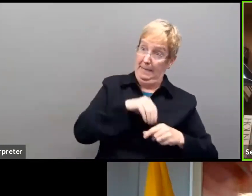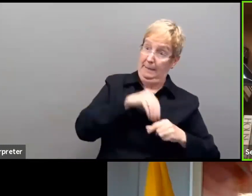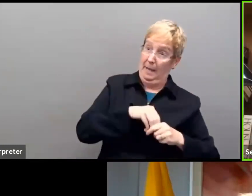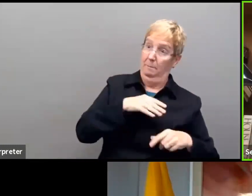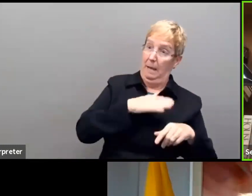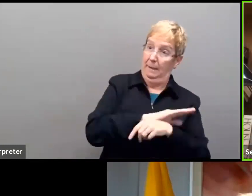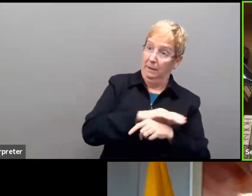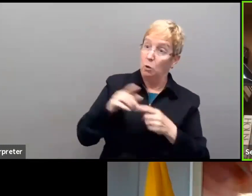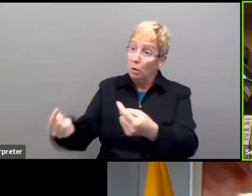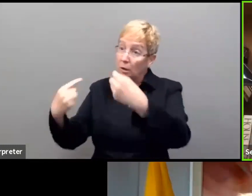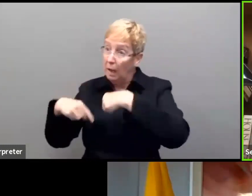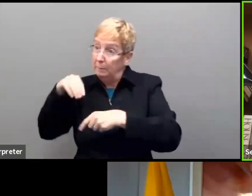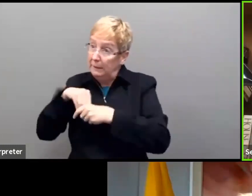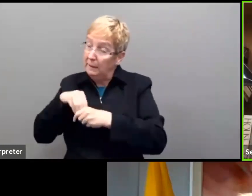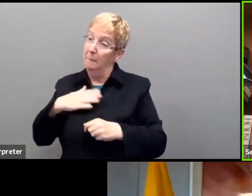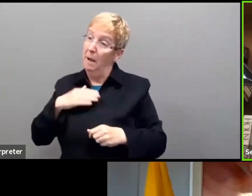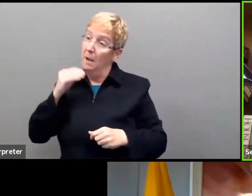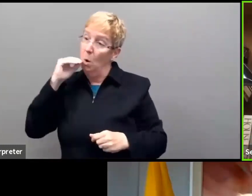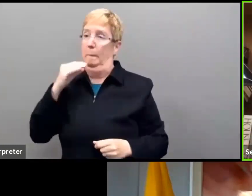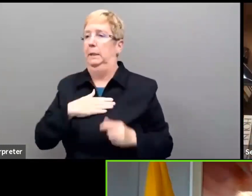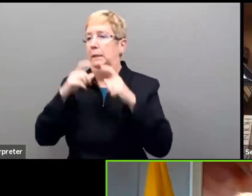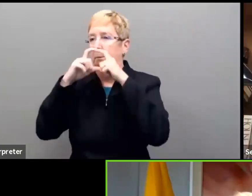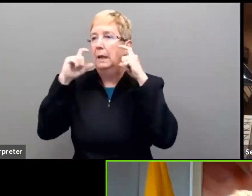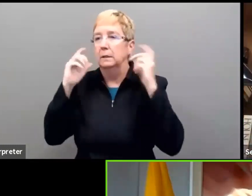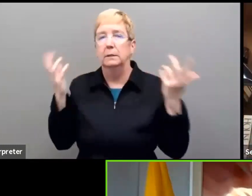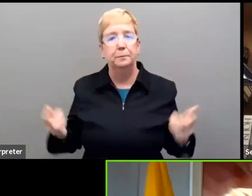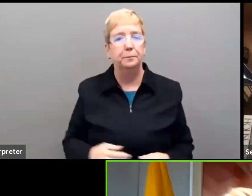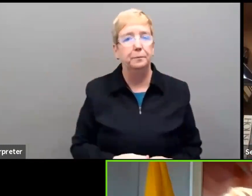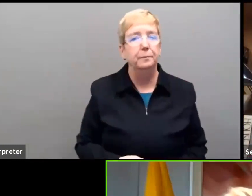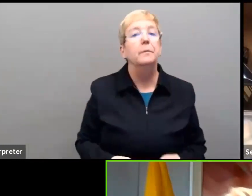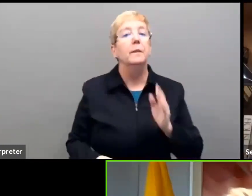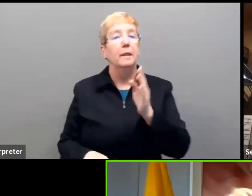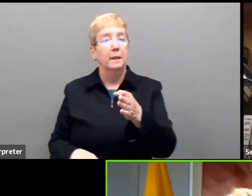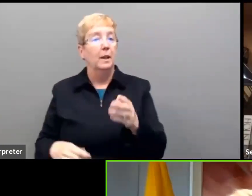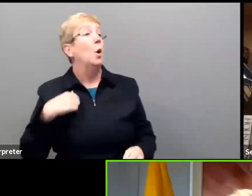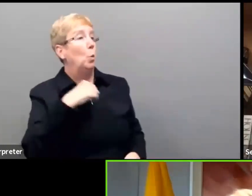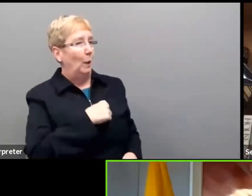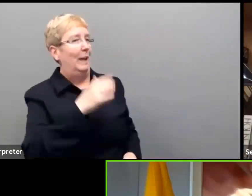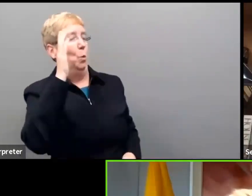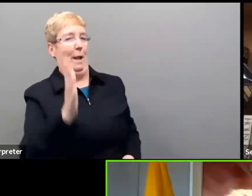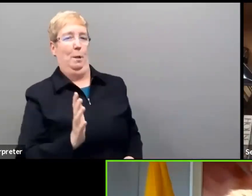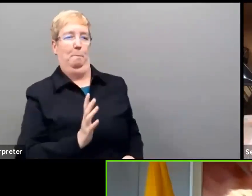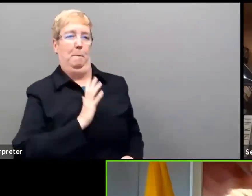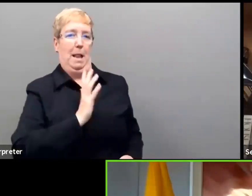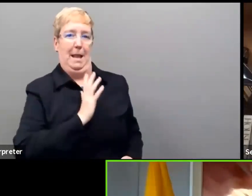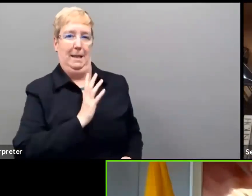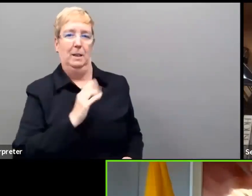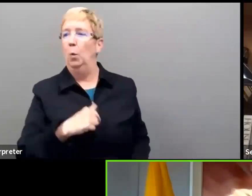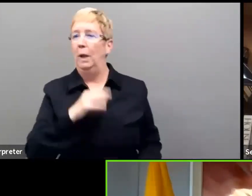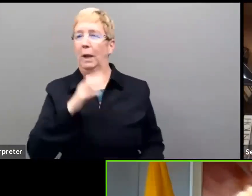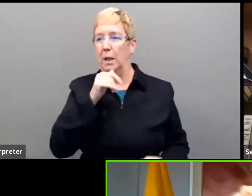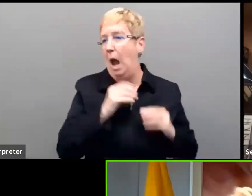Esperemos que estas salgan para finales de esta semana y la semana que entra. Una última cuestión respecto a cómo hacer válido esto. Yo